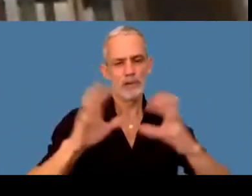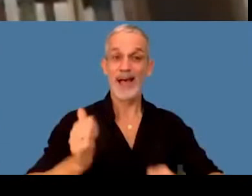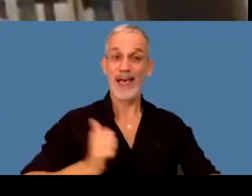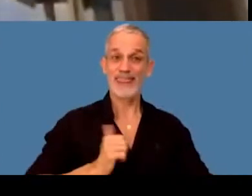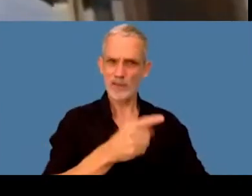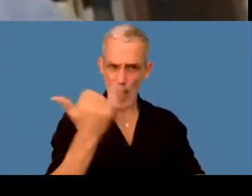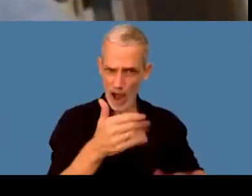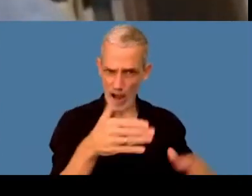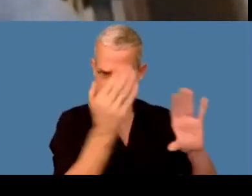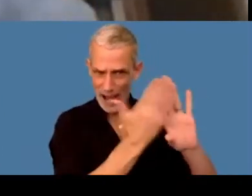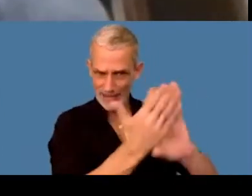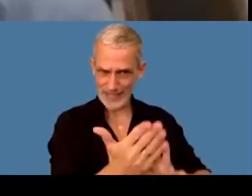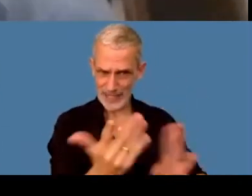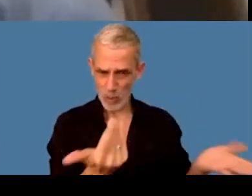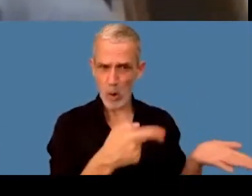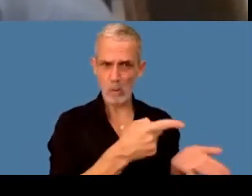archivo